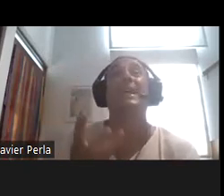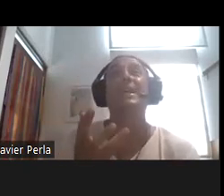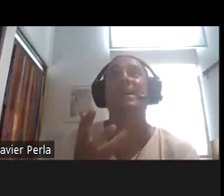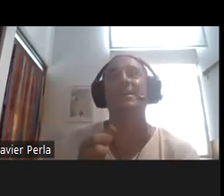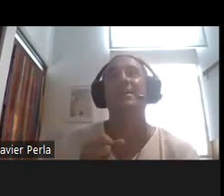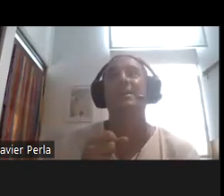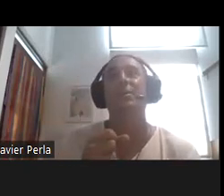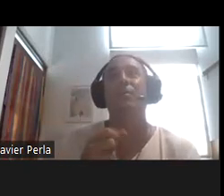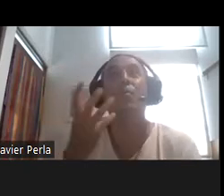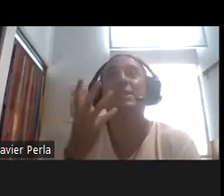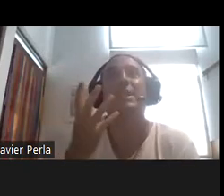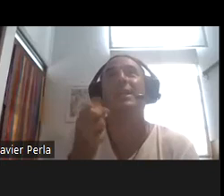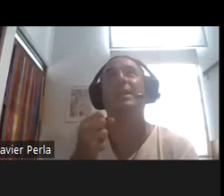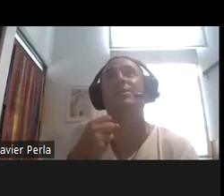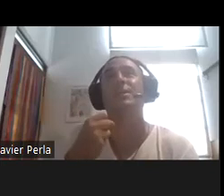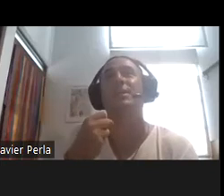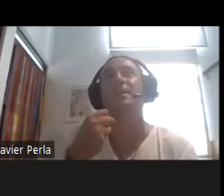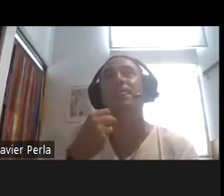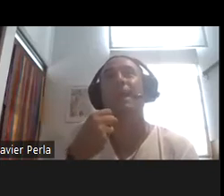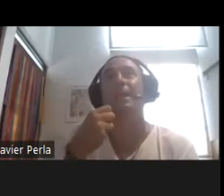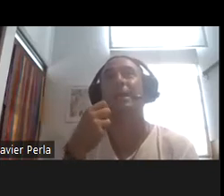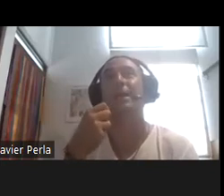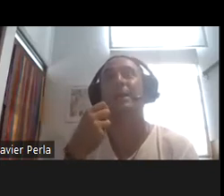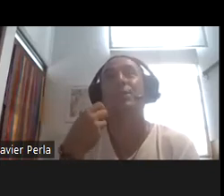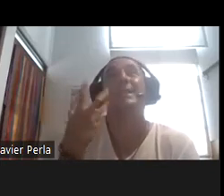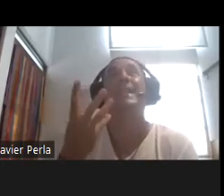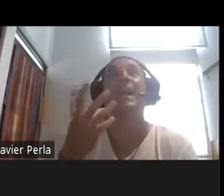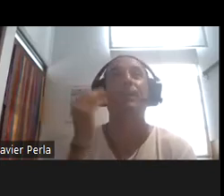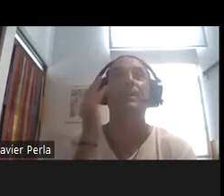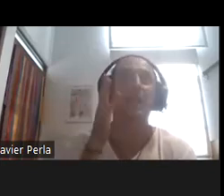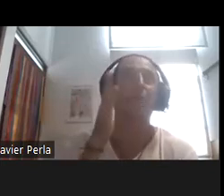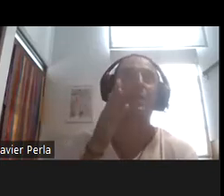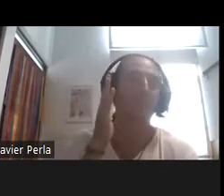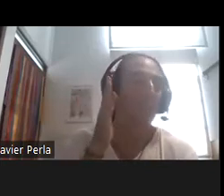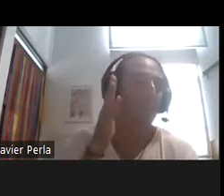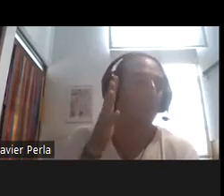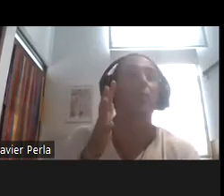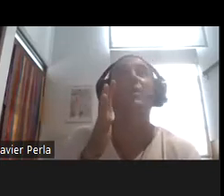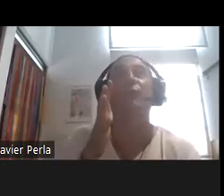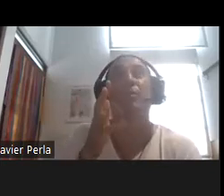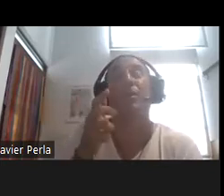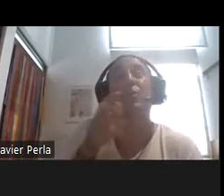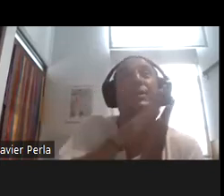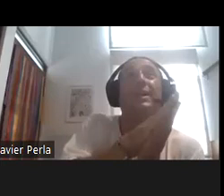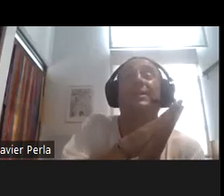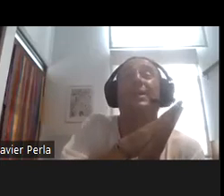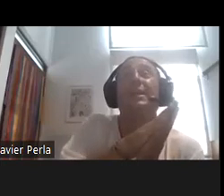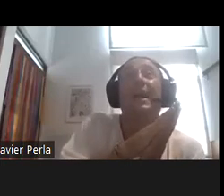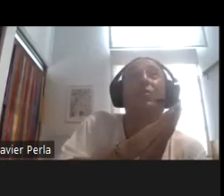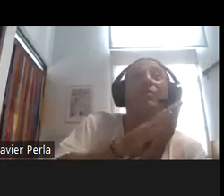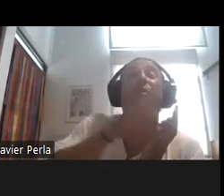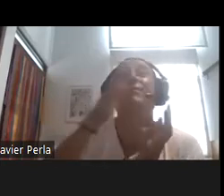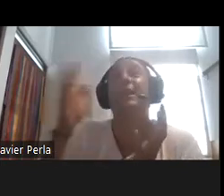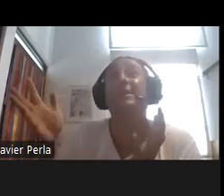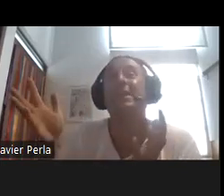mucha energía, ¿no? Mucha energía. Entonces, estamos seteados para hacer las cosas más o menos de una forma. Cuando nos dicen hacer